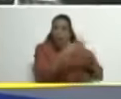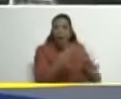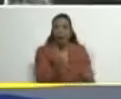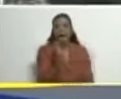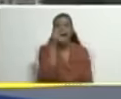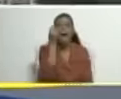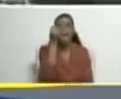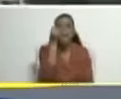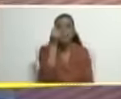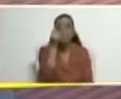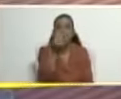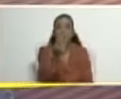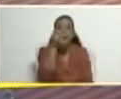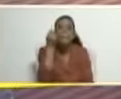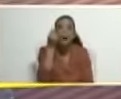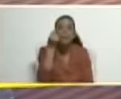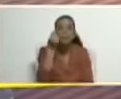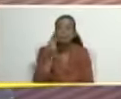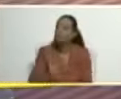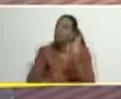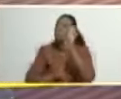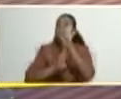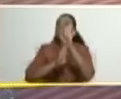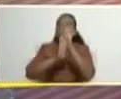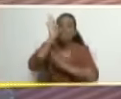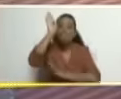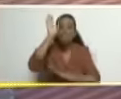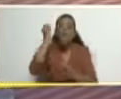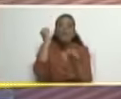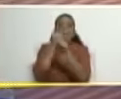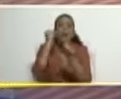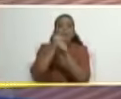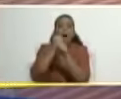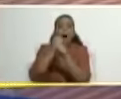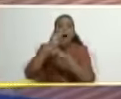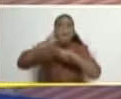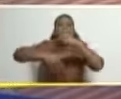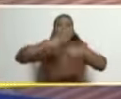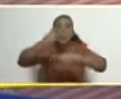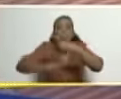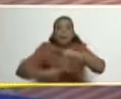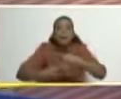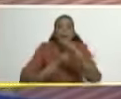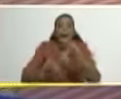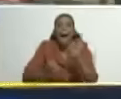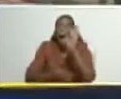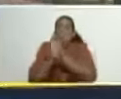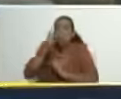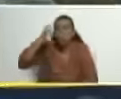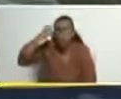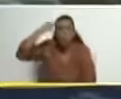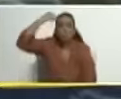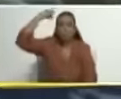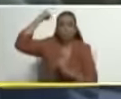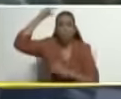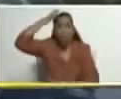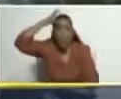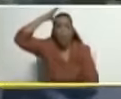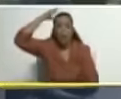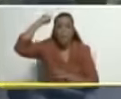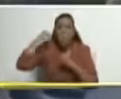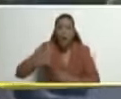Jamás. Nosotros lo que vamos es para adelante a trabajar, a producir, a crecer, a seguir nuestro